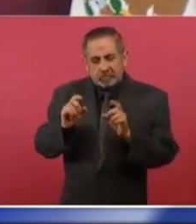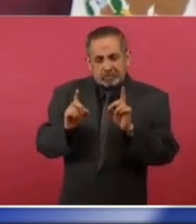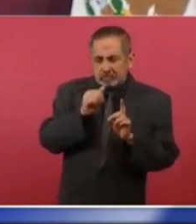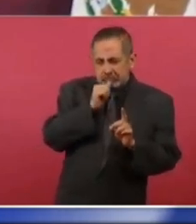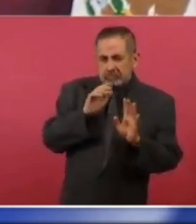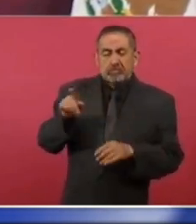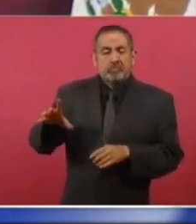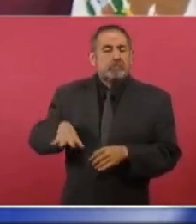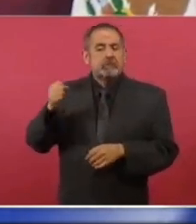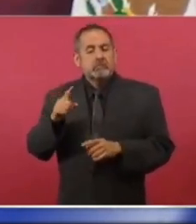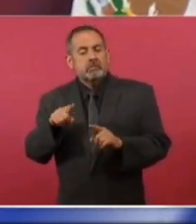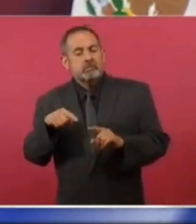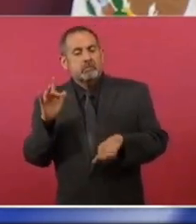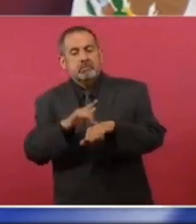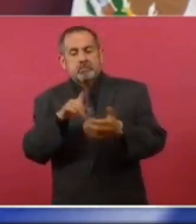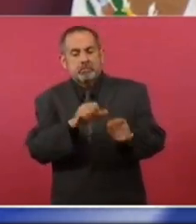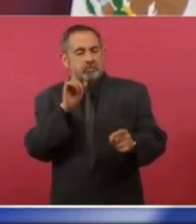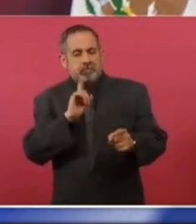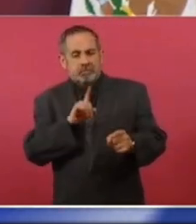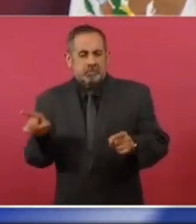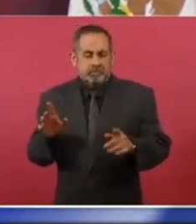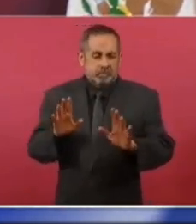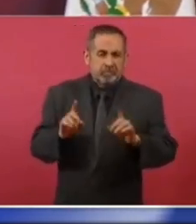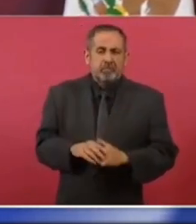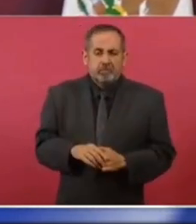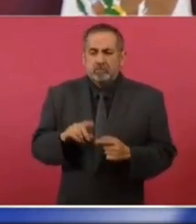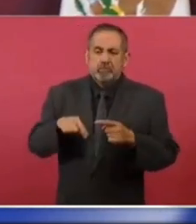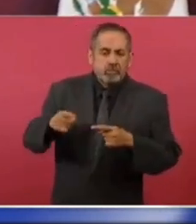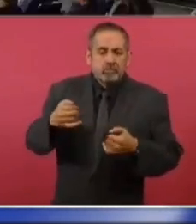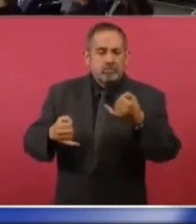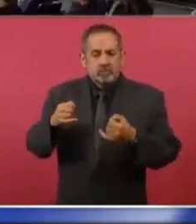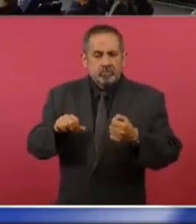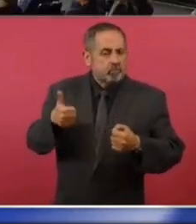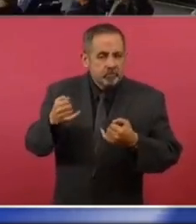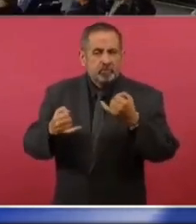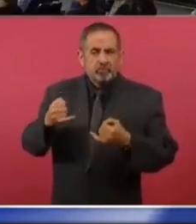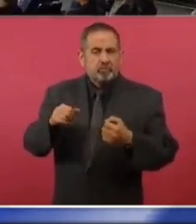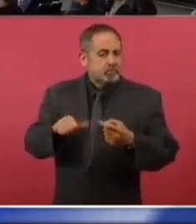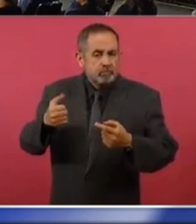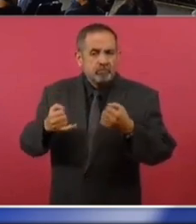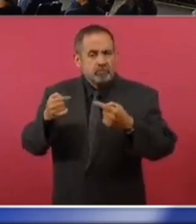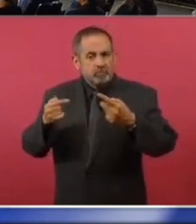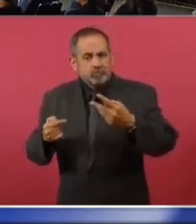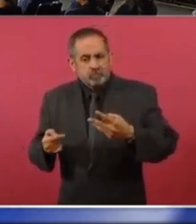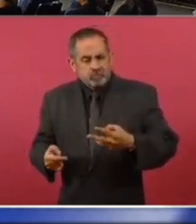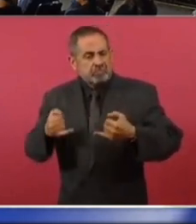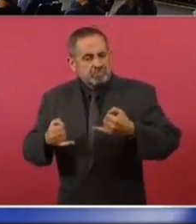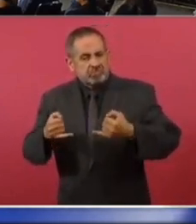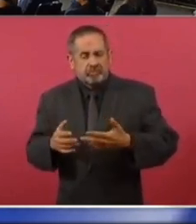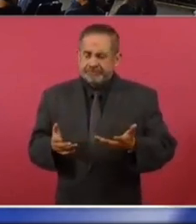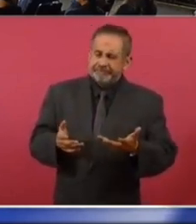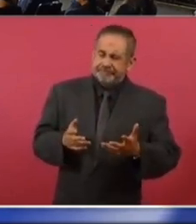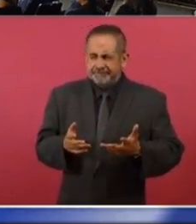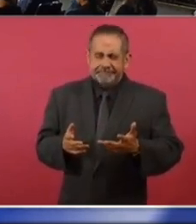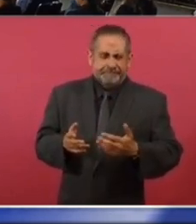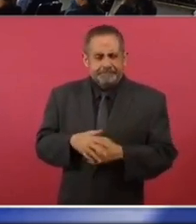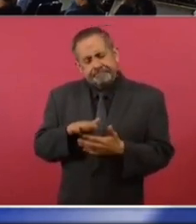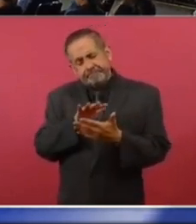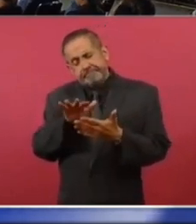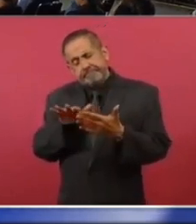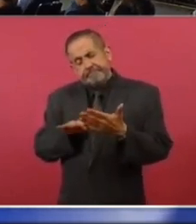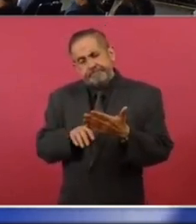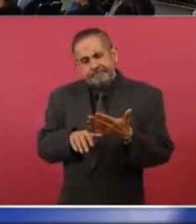supuesto, a una dama. Y luego otro, y otro. Y lee uno el